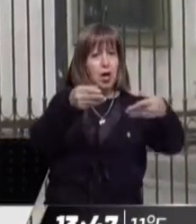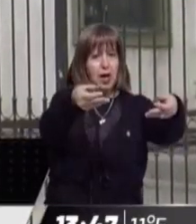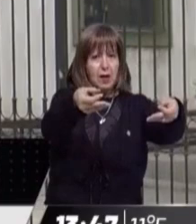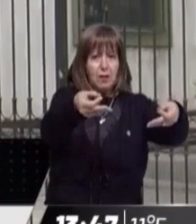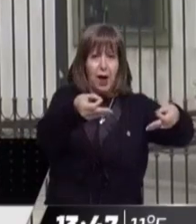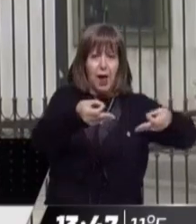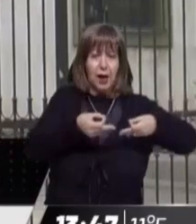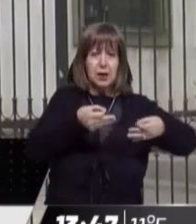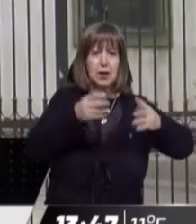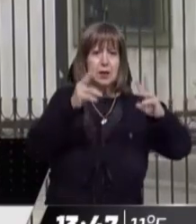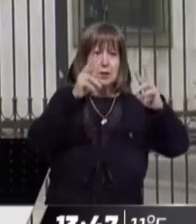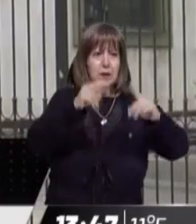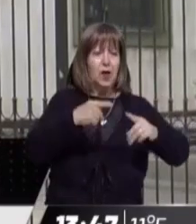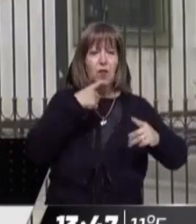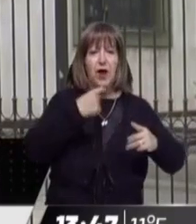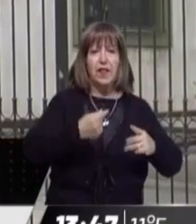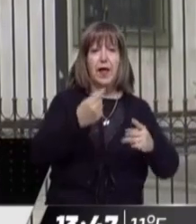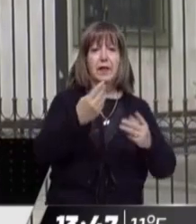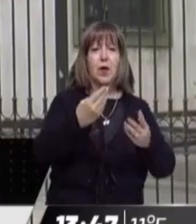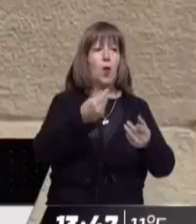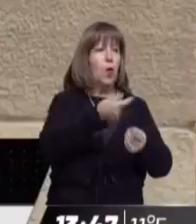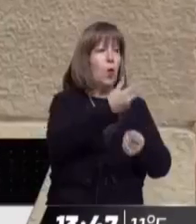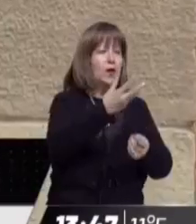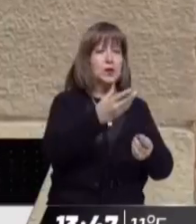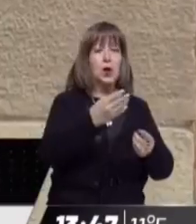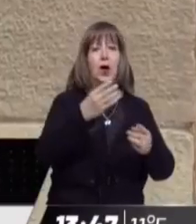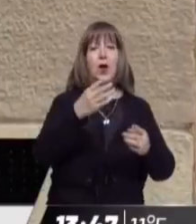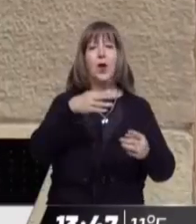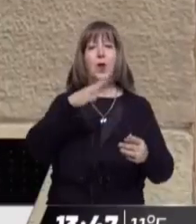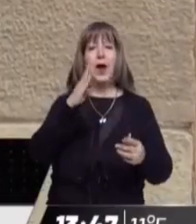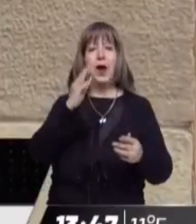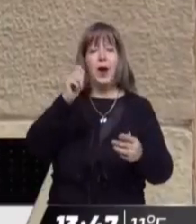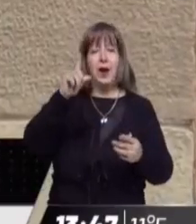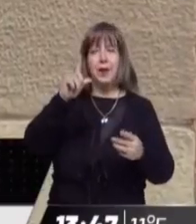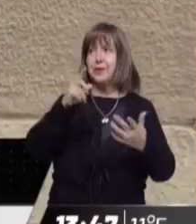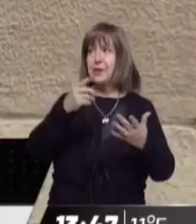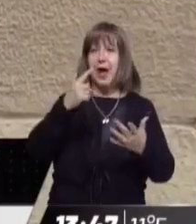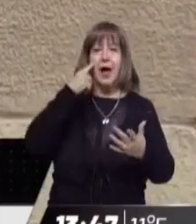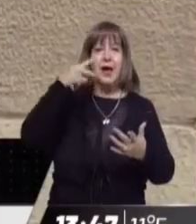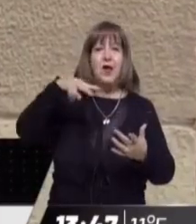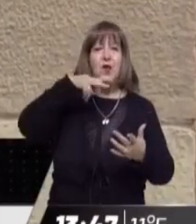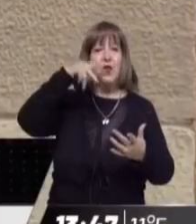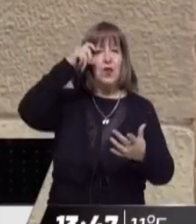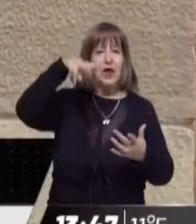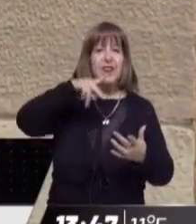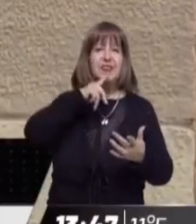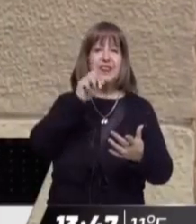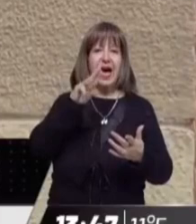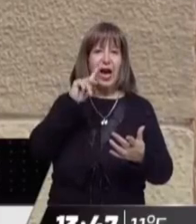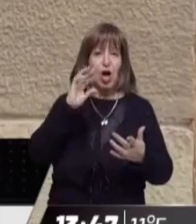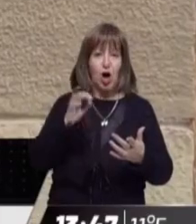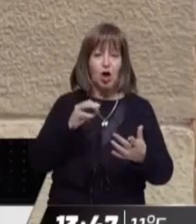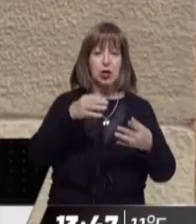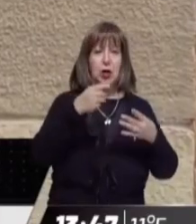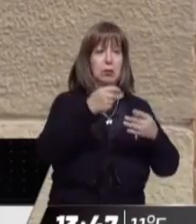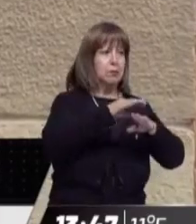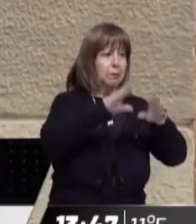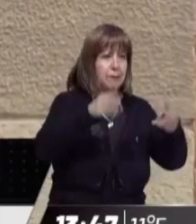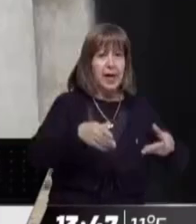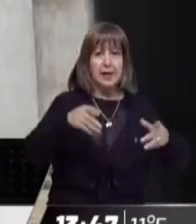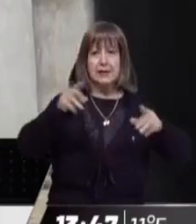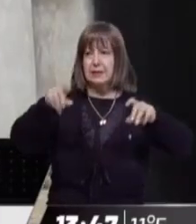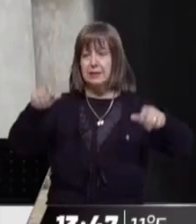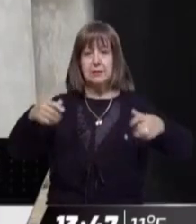y la verdad que es calamitosa y muy triste para el departamento de las ceras hay alguna sospecha de dónde puede haber ido tanto